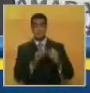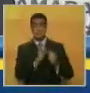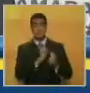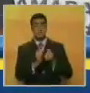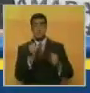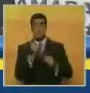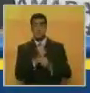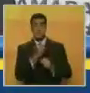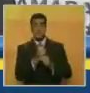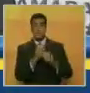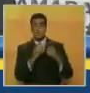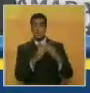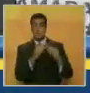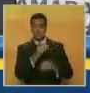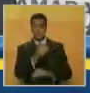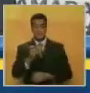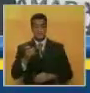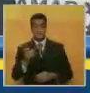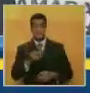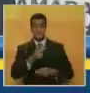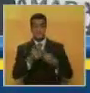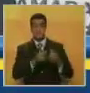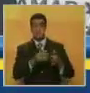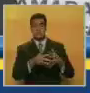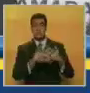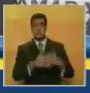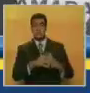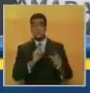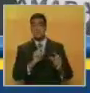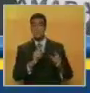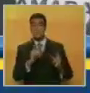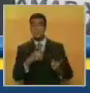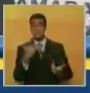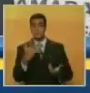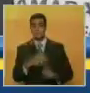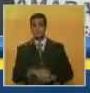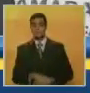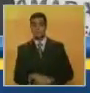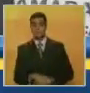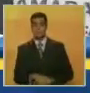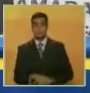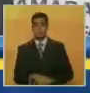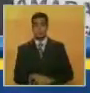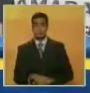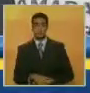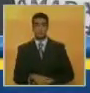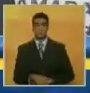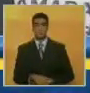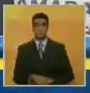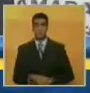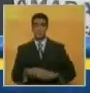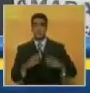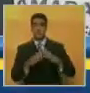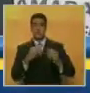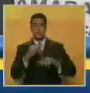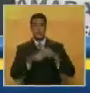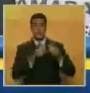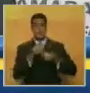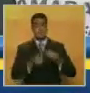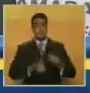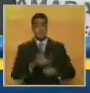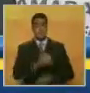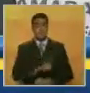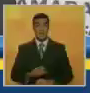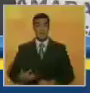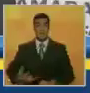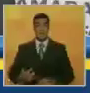trabajo a toda esta cantidad de comerciantes, empresarios, pequeños comerciantes. Y por supuesto esto va a generar más hambre,